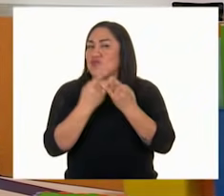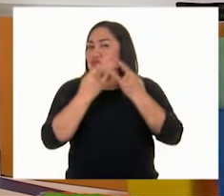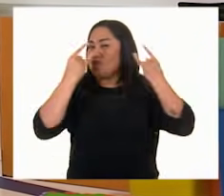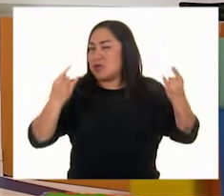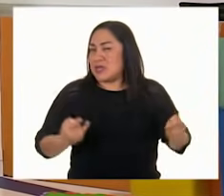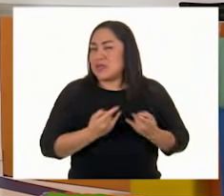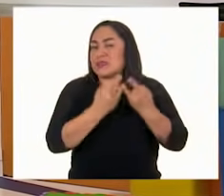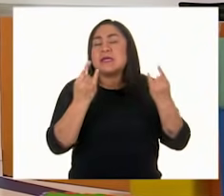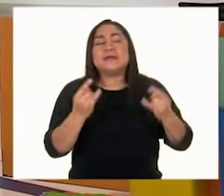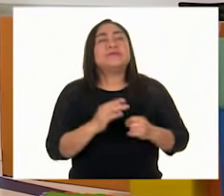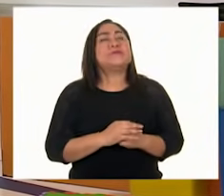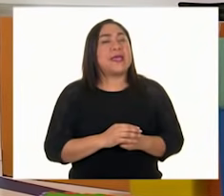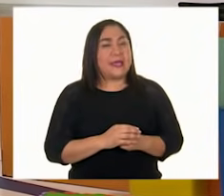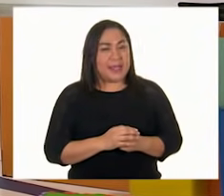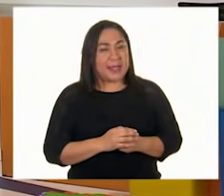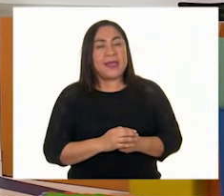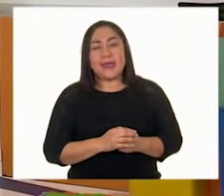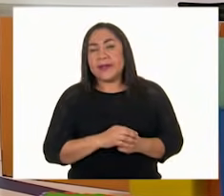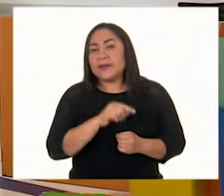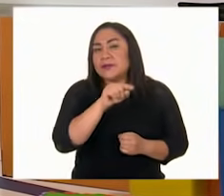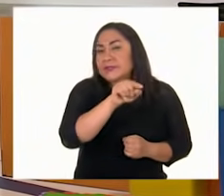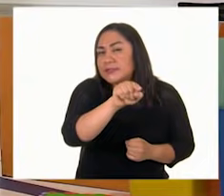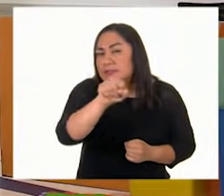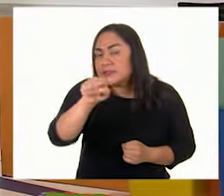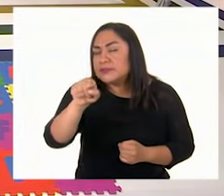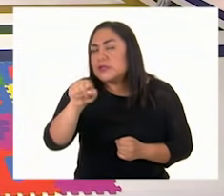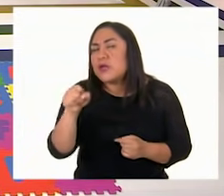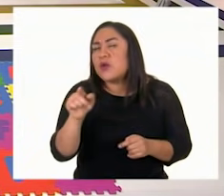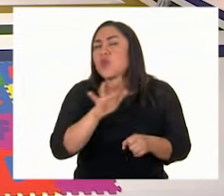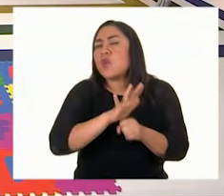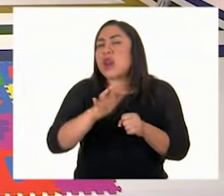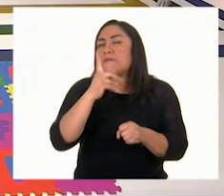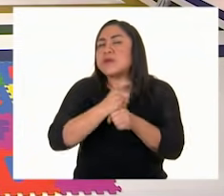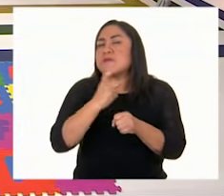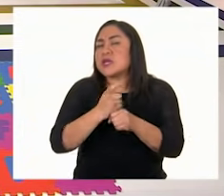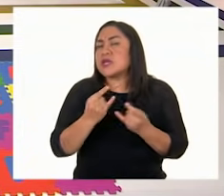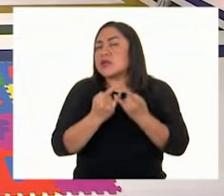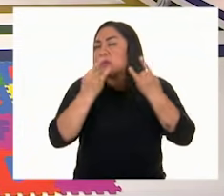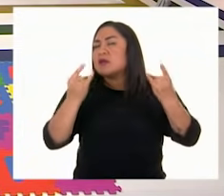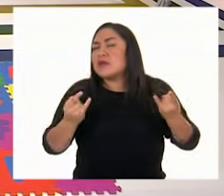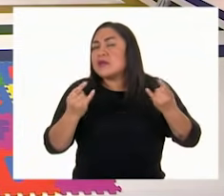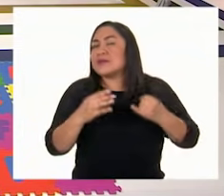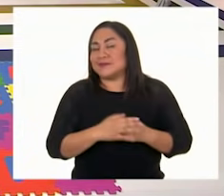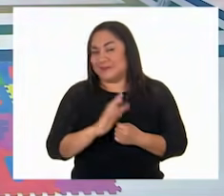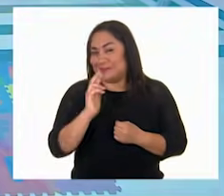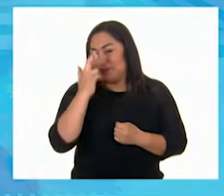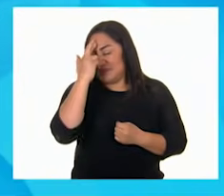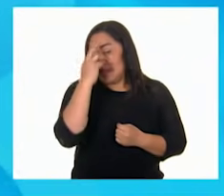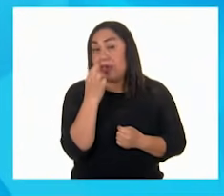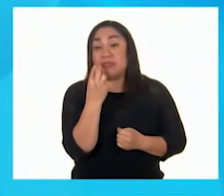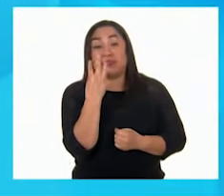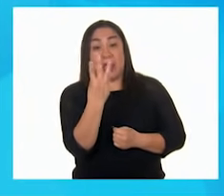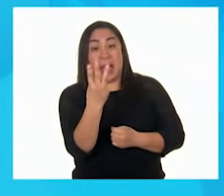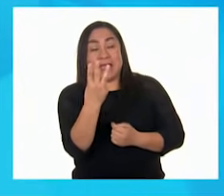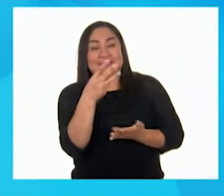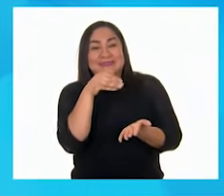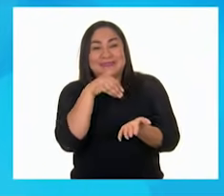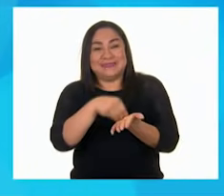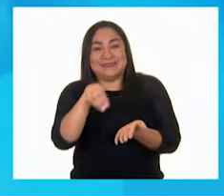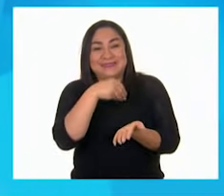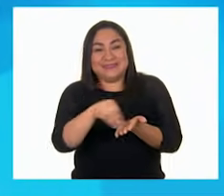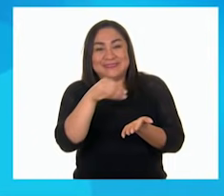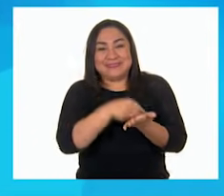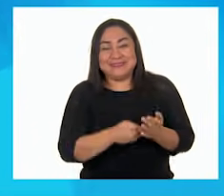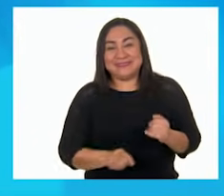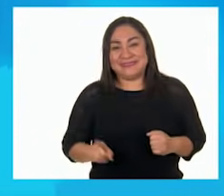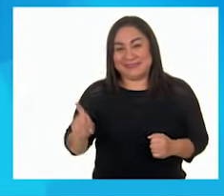que leímos, niños y niñas, ¿ustedes recuerdan cuál es? Los tres cerditos. Sí, los tres cerditos. Y aquí está. Ahí está.